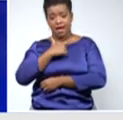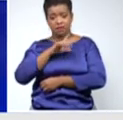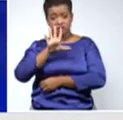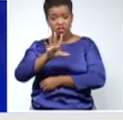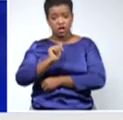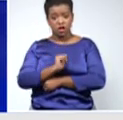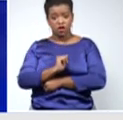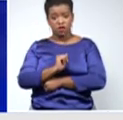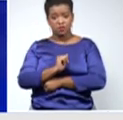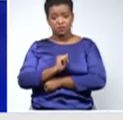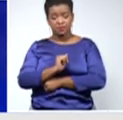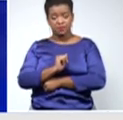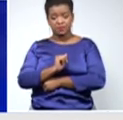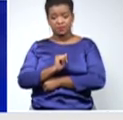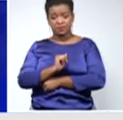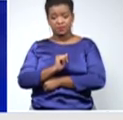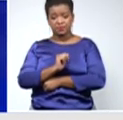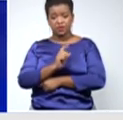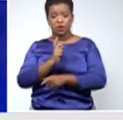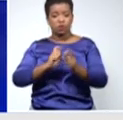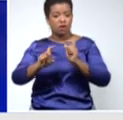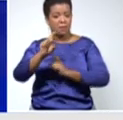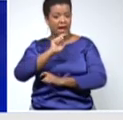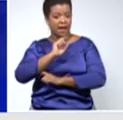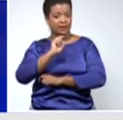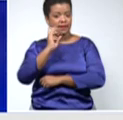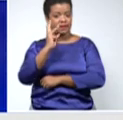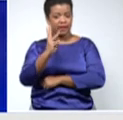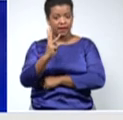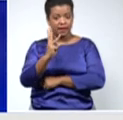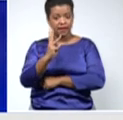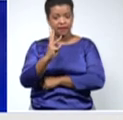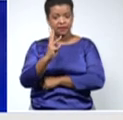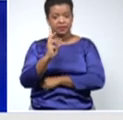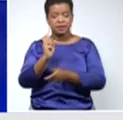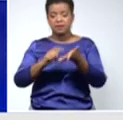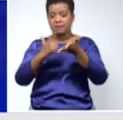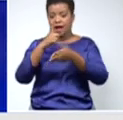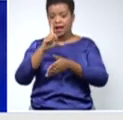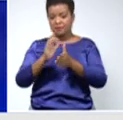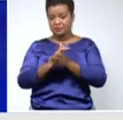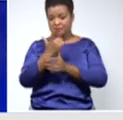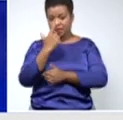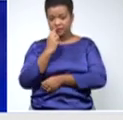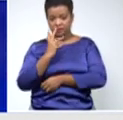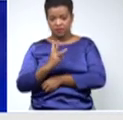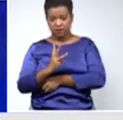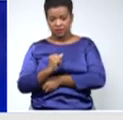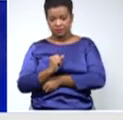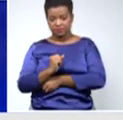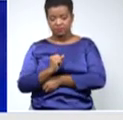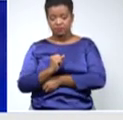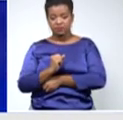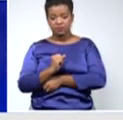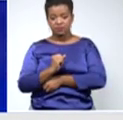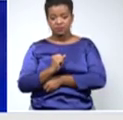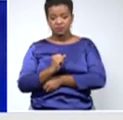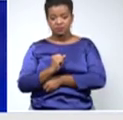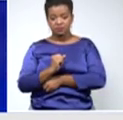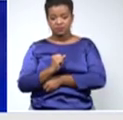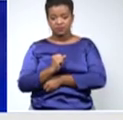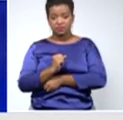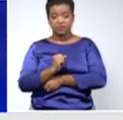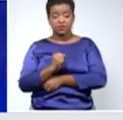Soriano, Contramaestre con 3 cada uno, y el municipio Songolamaya y San Luis con 1 cada